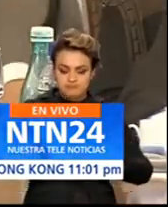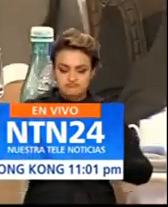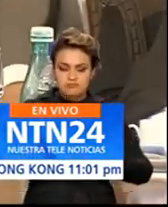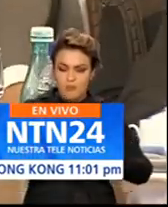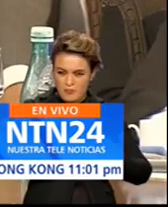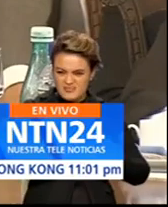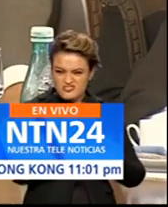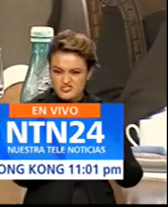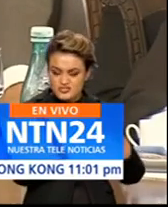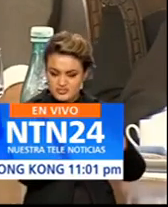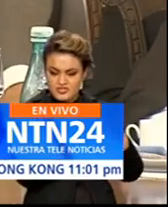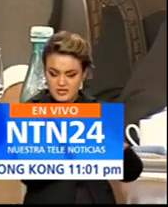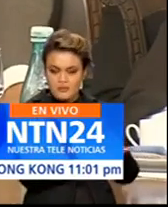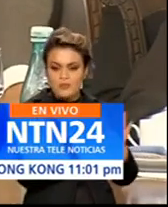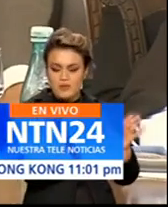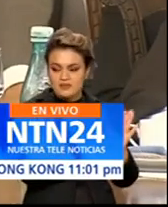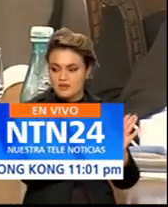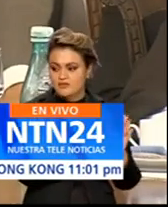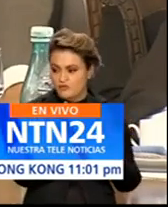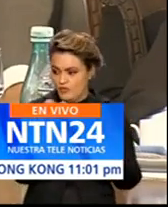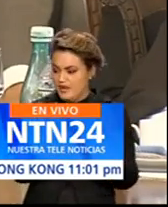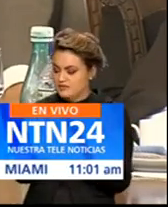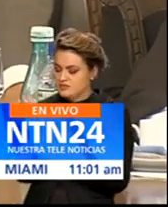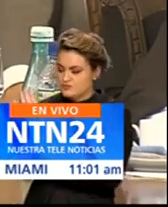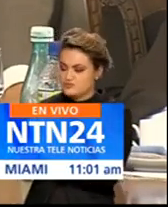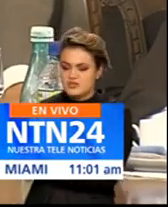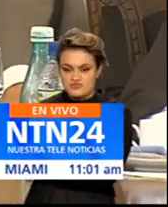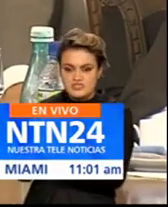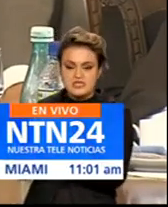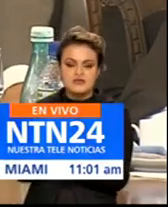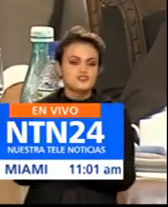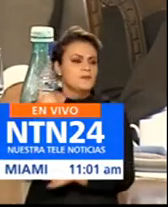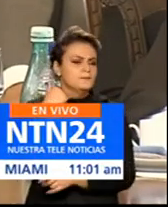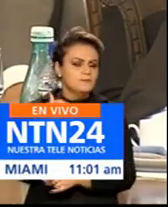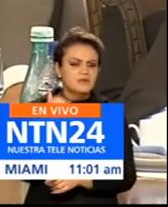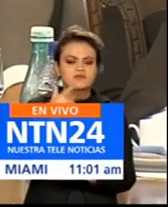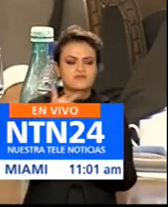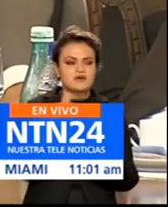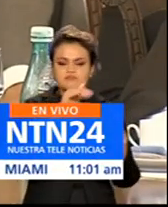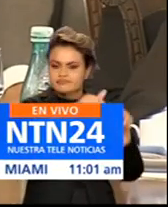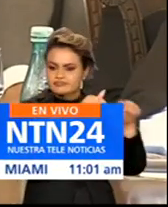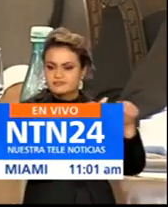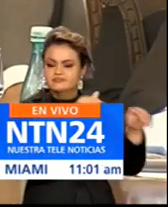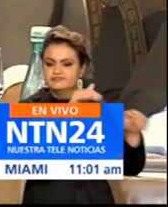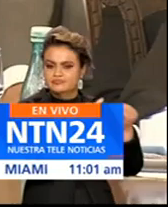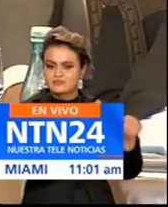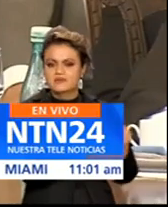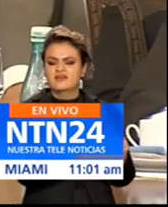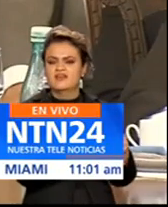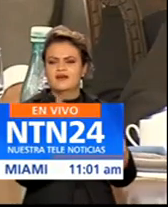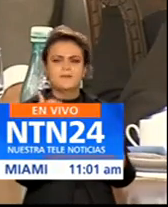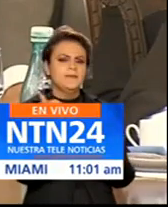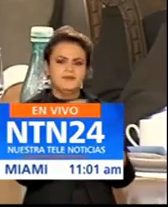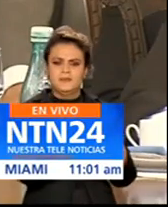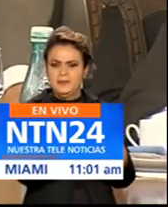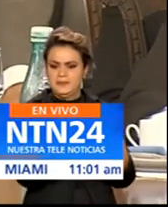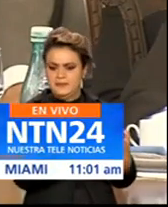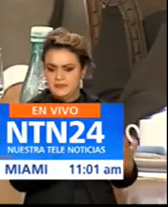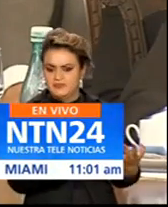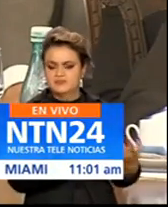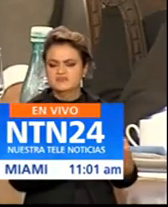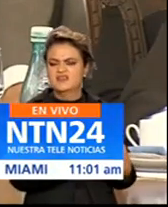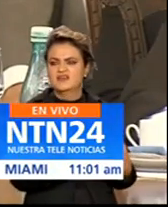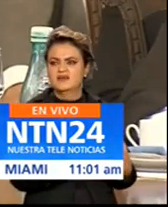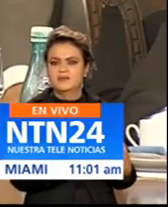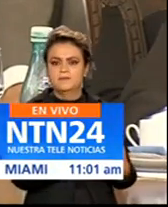mucho el esfuerzo que han hecho para estar aquí lo que nos reúne Hoy es el sentimiento de urgencia con nuestra región en Brasil la integración fue el resultado de la red